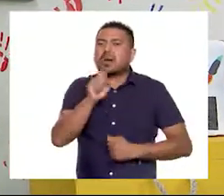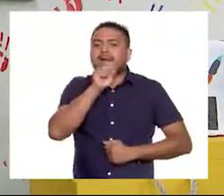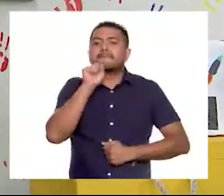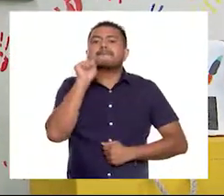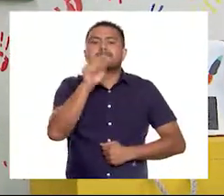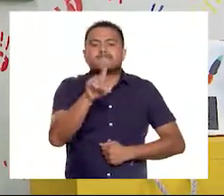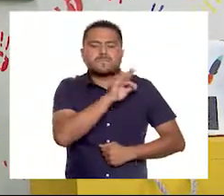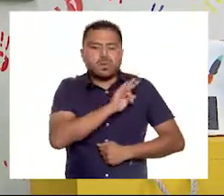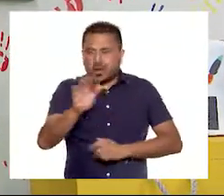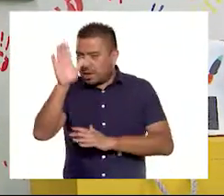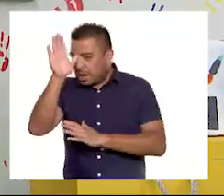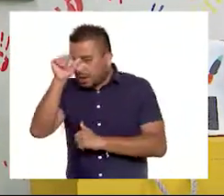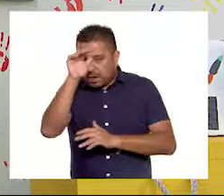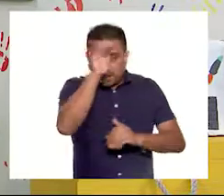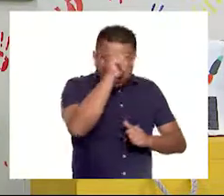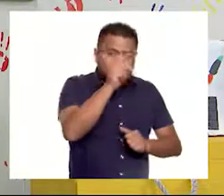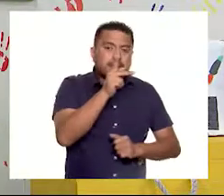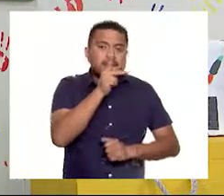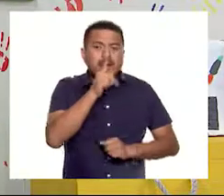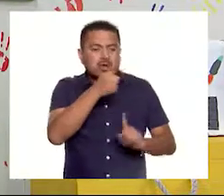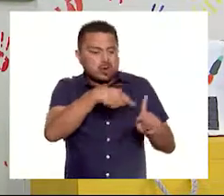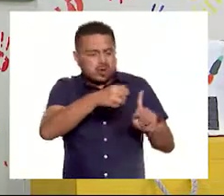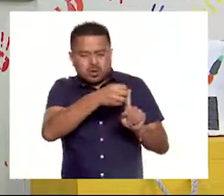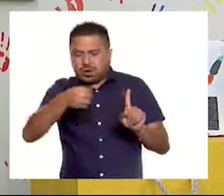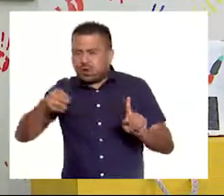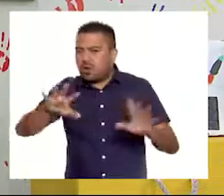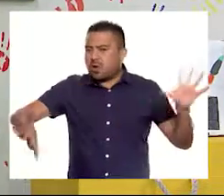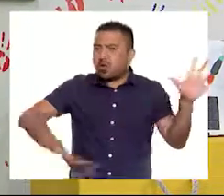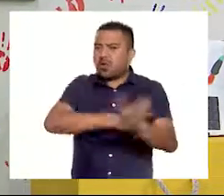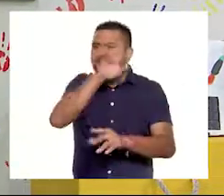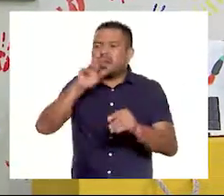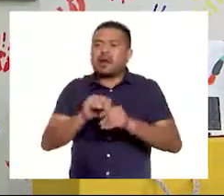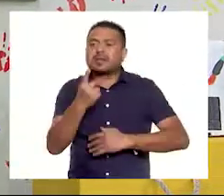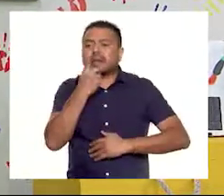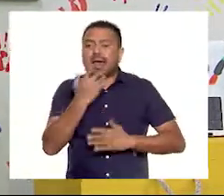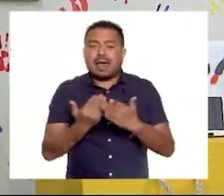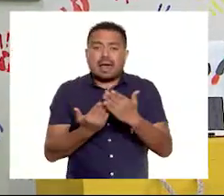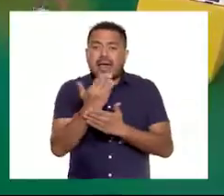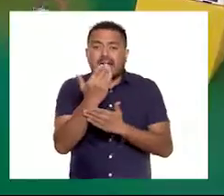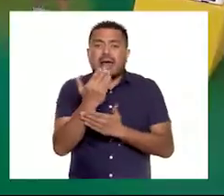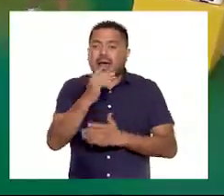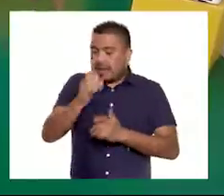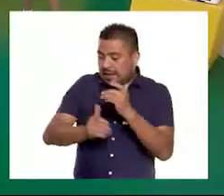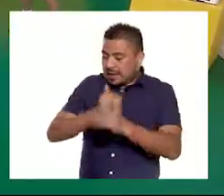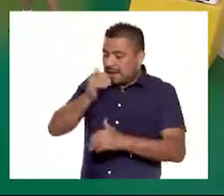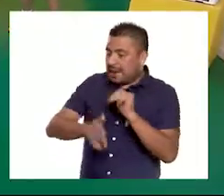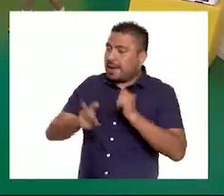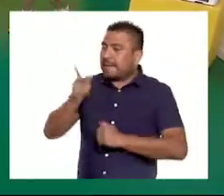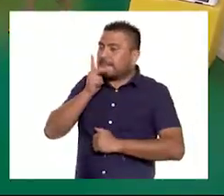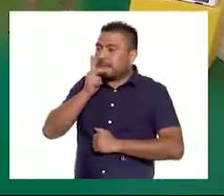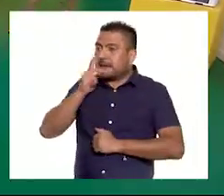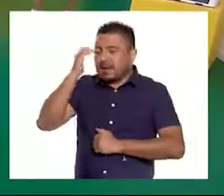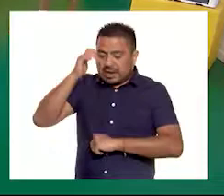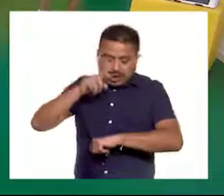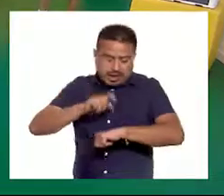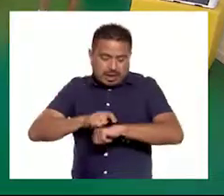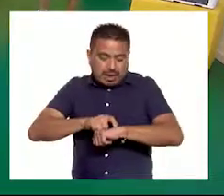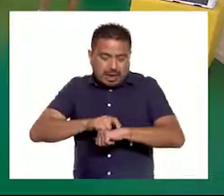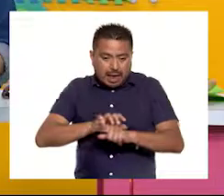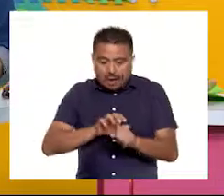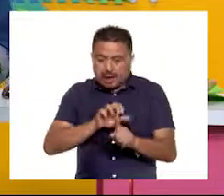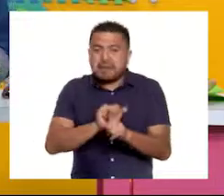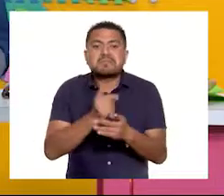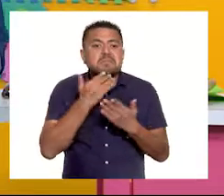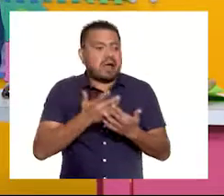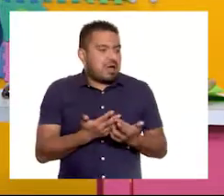pueden ponerse de acuerdo con su papá para organizar ella todo el desayuno antes de que su papá termine de bañarse. Oh, ¿sí? Y así ahorran tiempo.